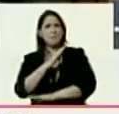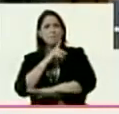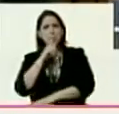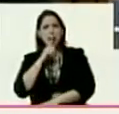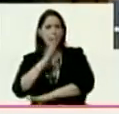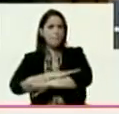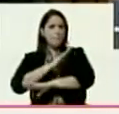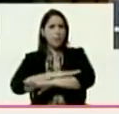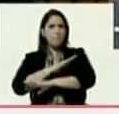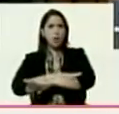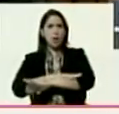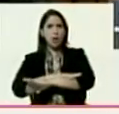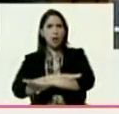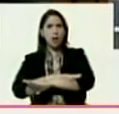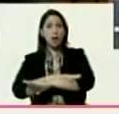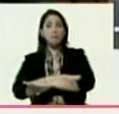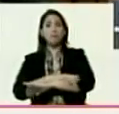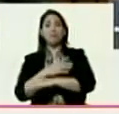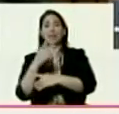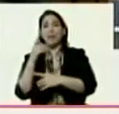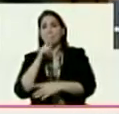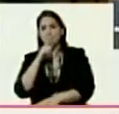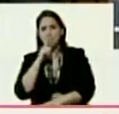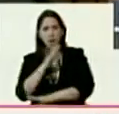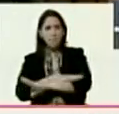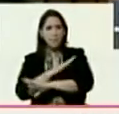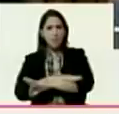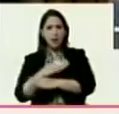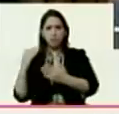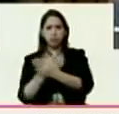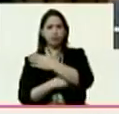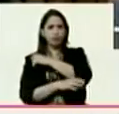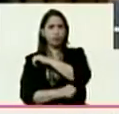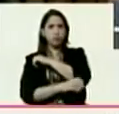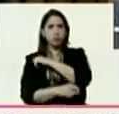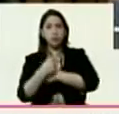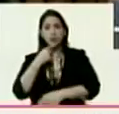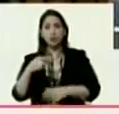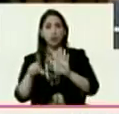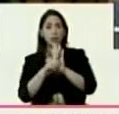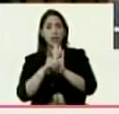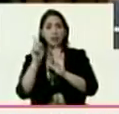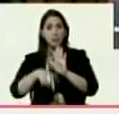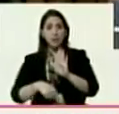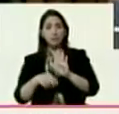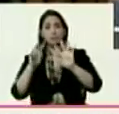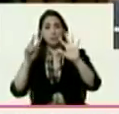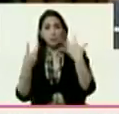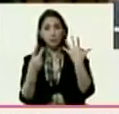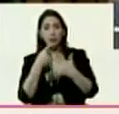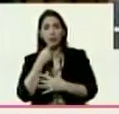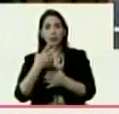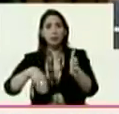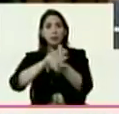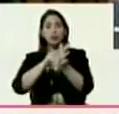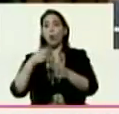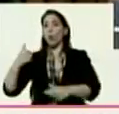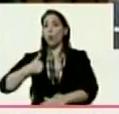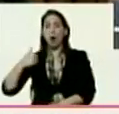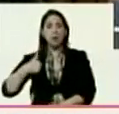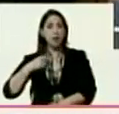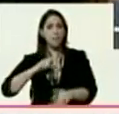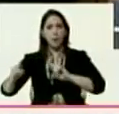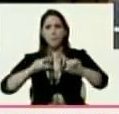tipos delictivos contemplados en la Constitución y en la ley. Séptimo, ratifica que cualquier actuación